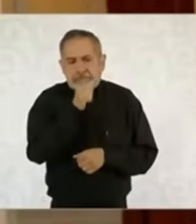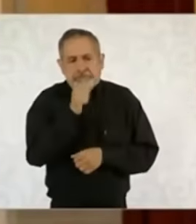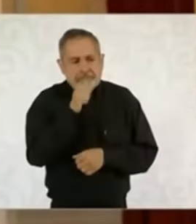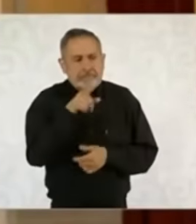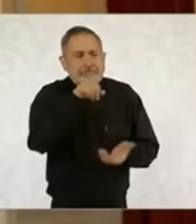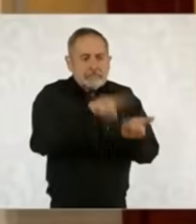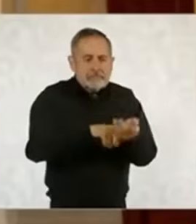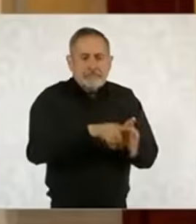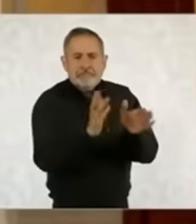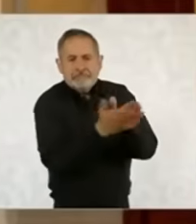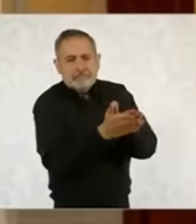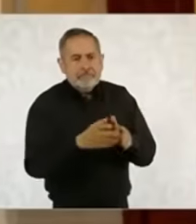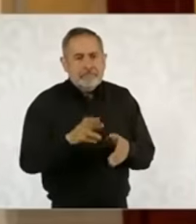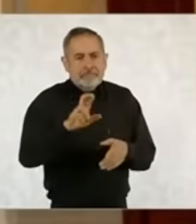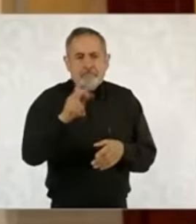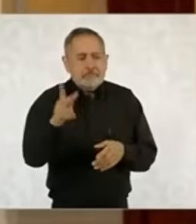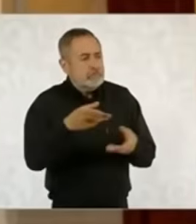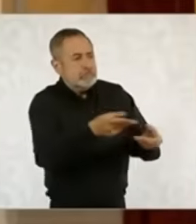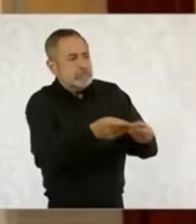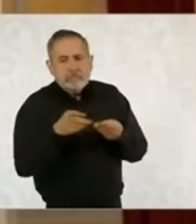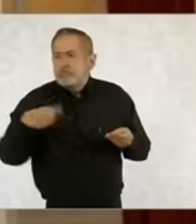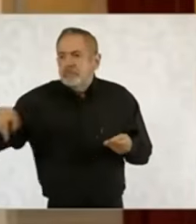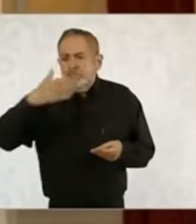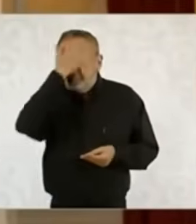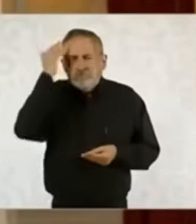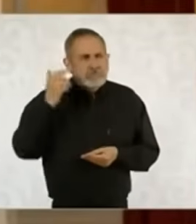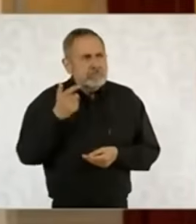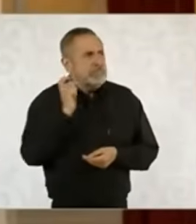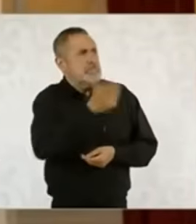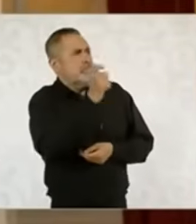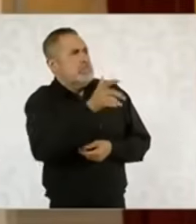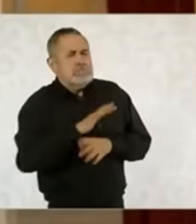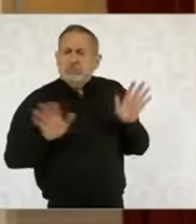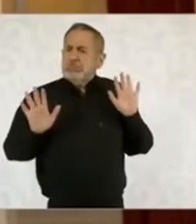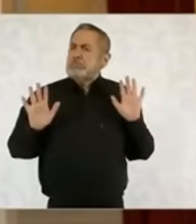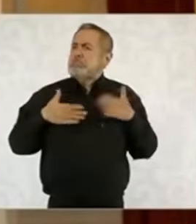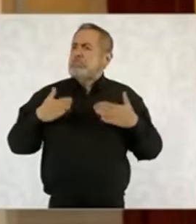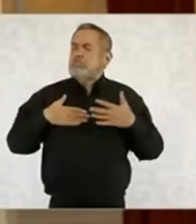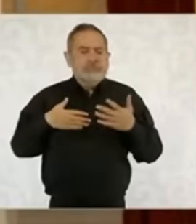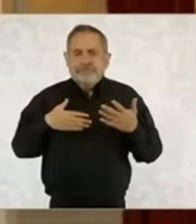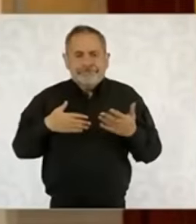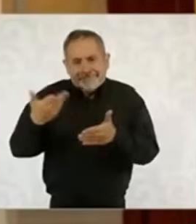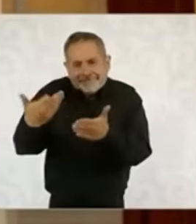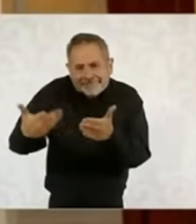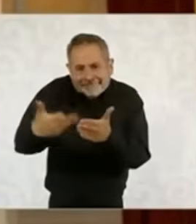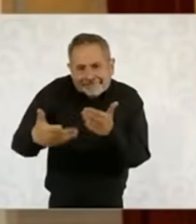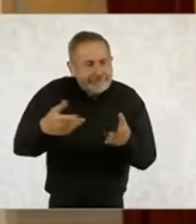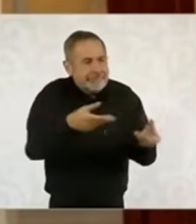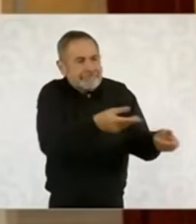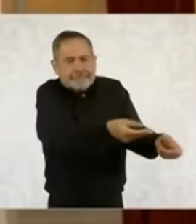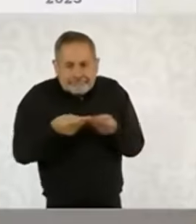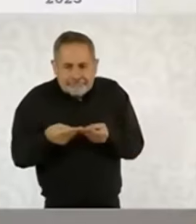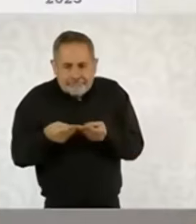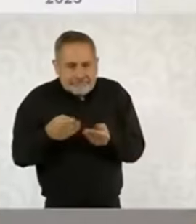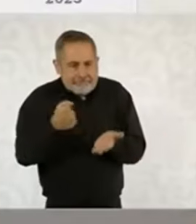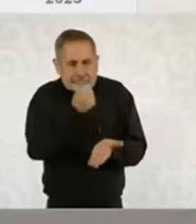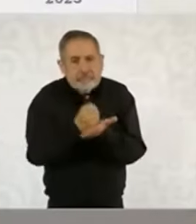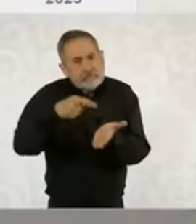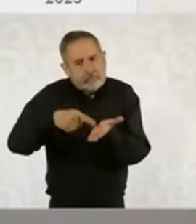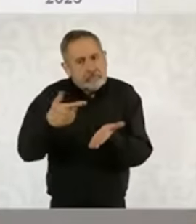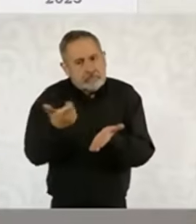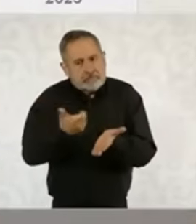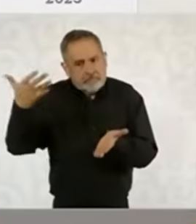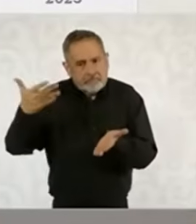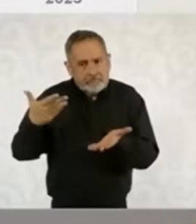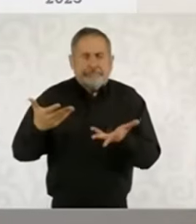público por desconocimiento en algunos casos, pero en general porque es un trámite caro. La idea, de acuerdo